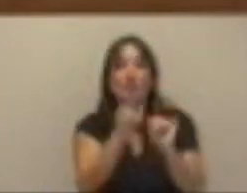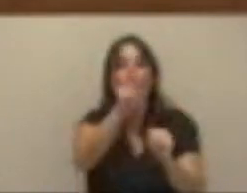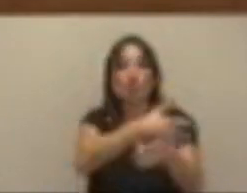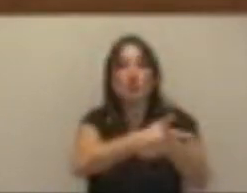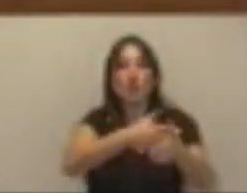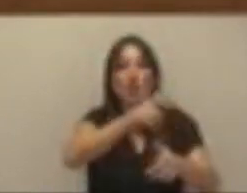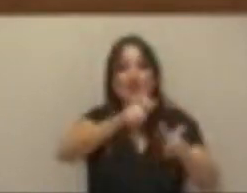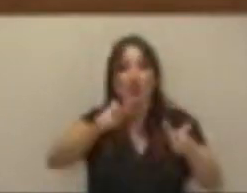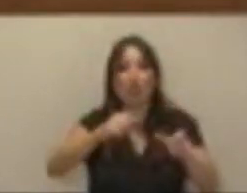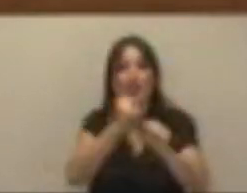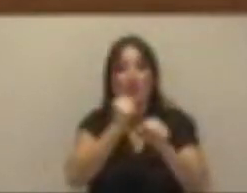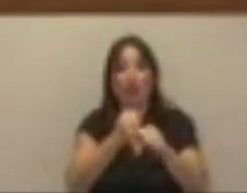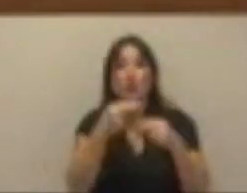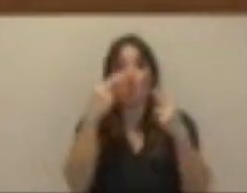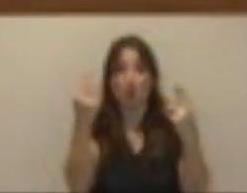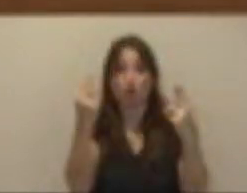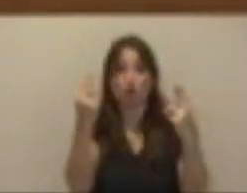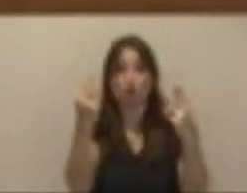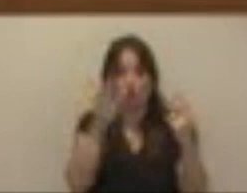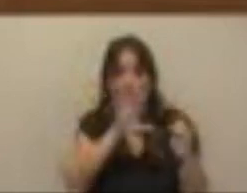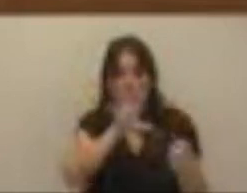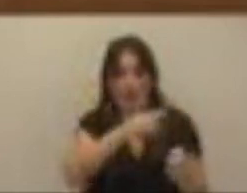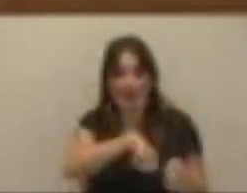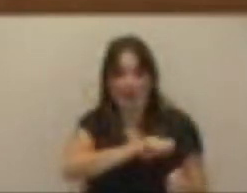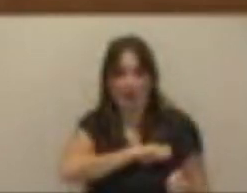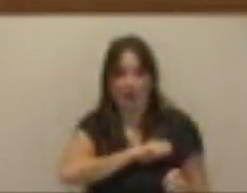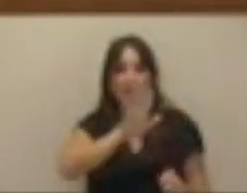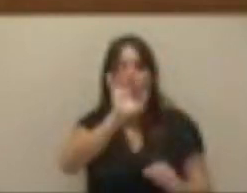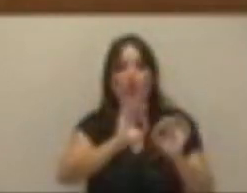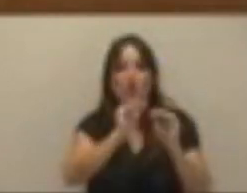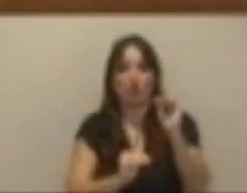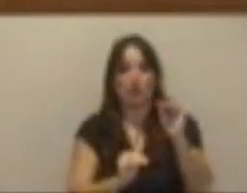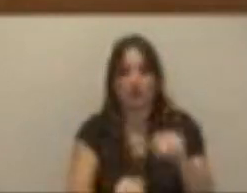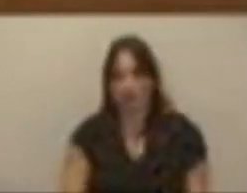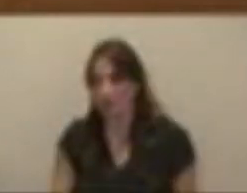empleados públicos que hay en este país.